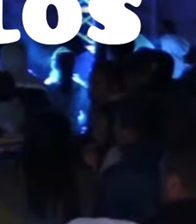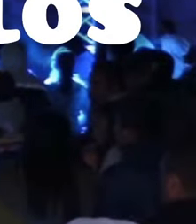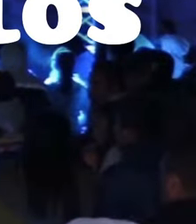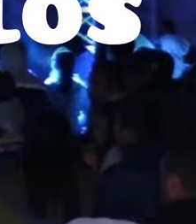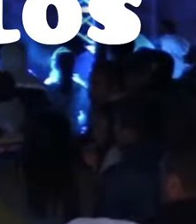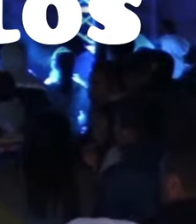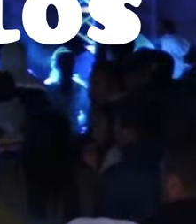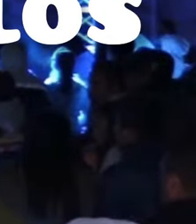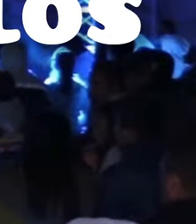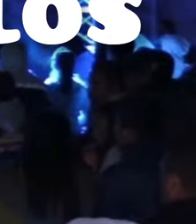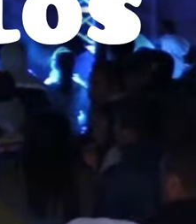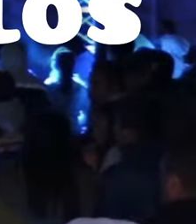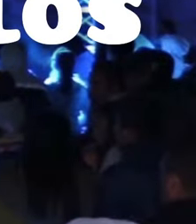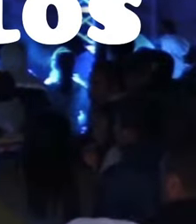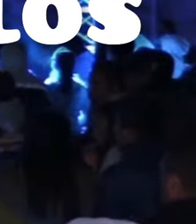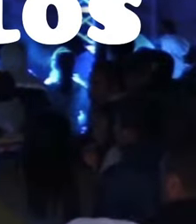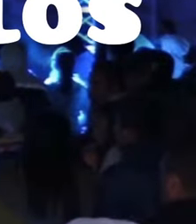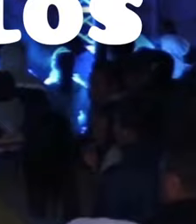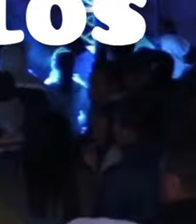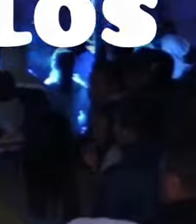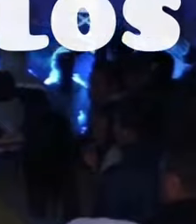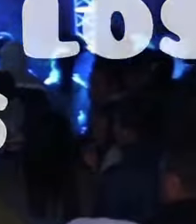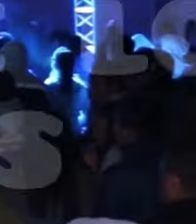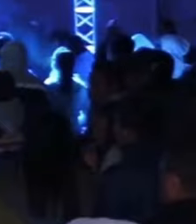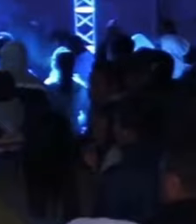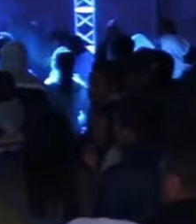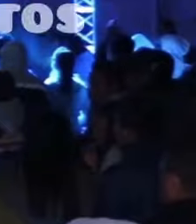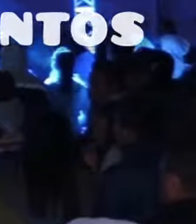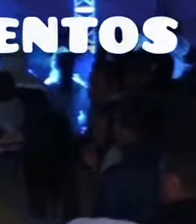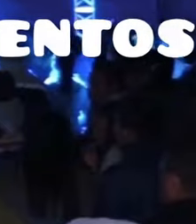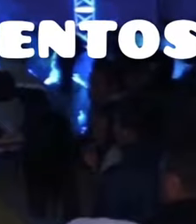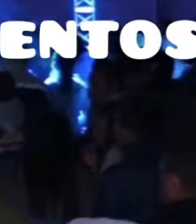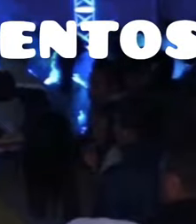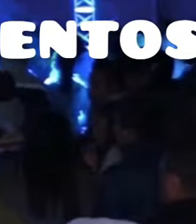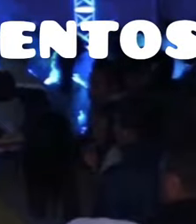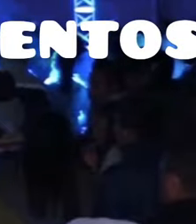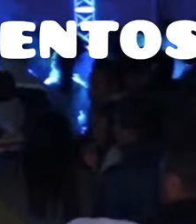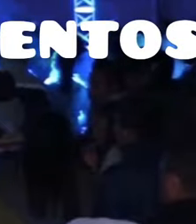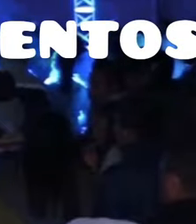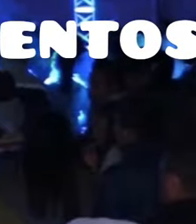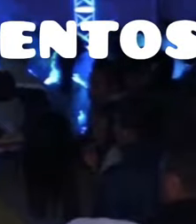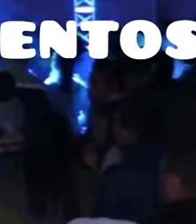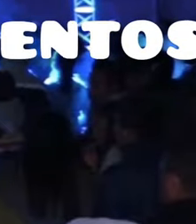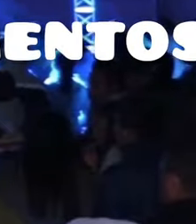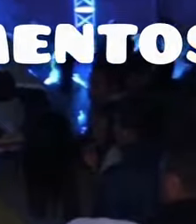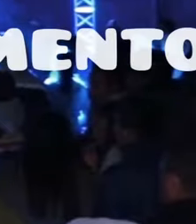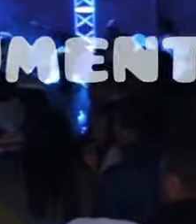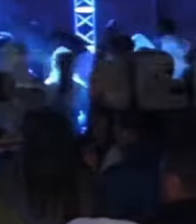¡Sale! ¡Y ahora sí!